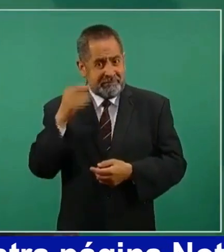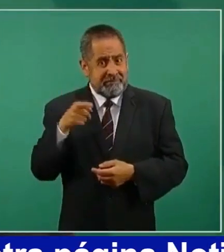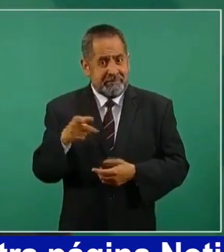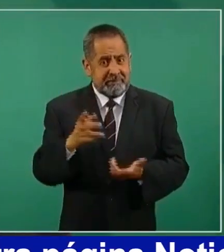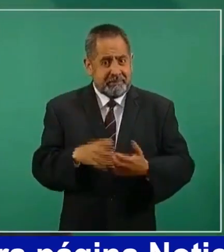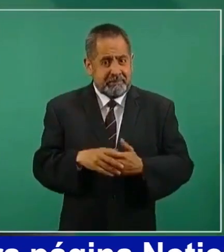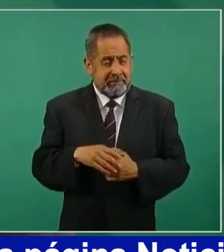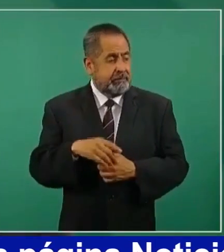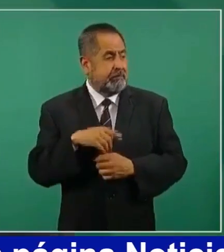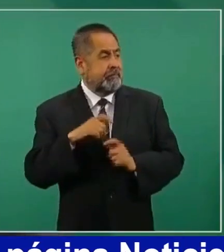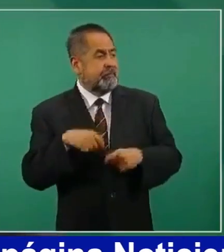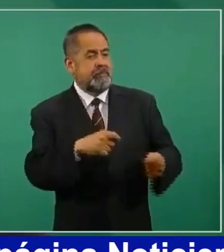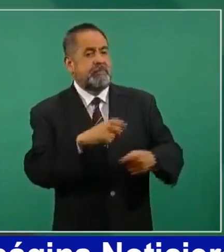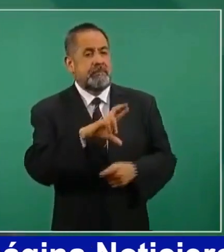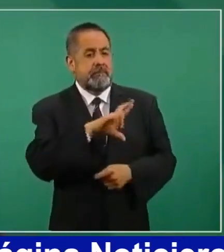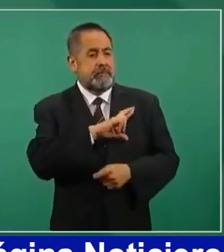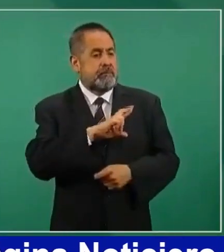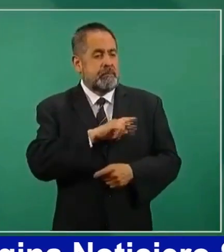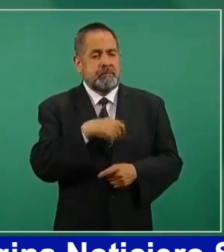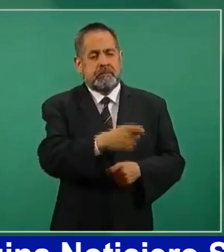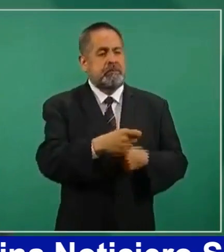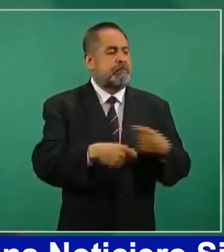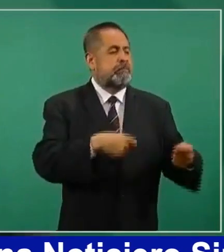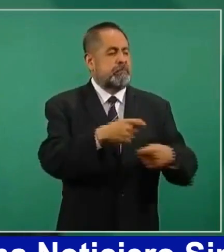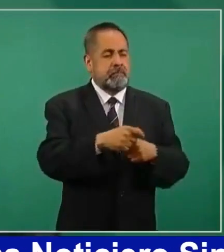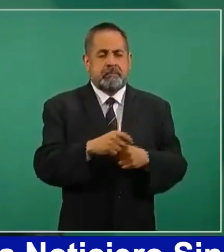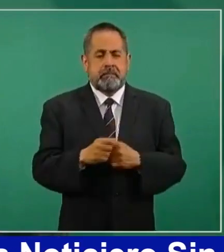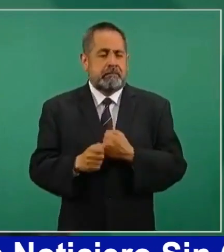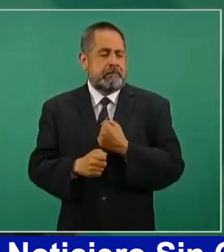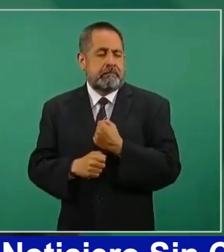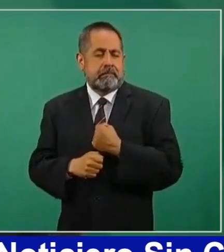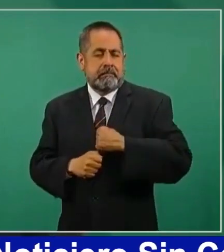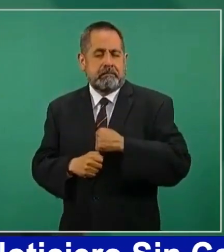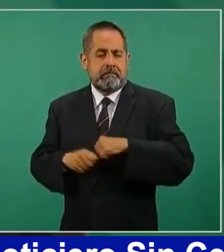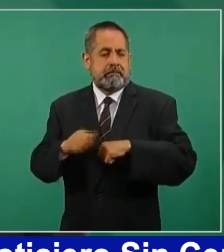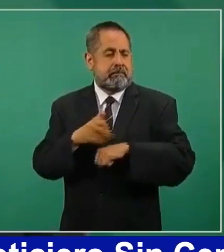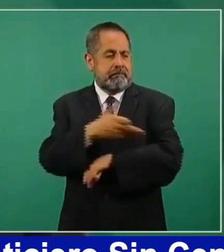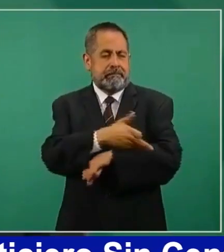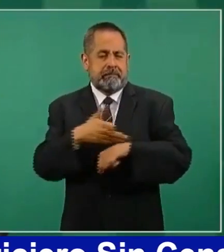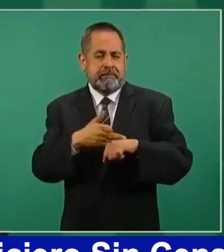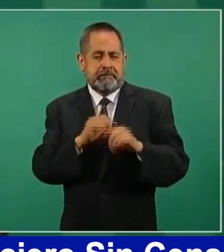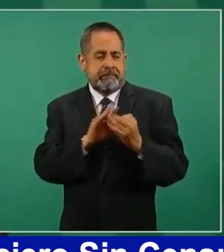a particulares, a los allegados.